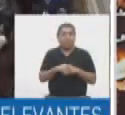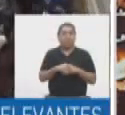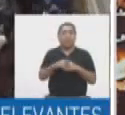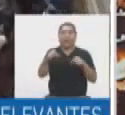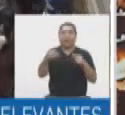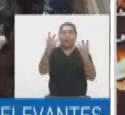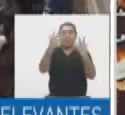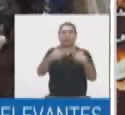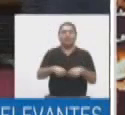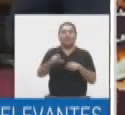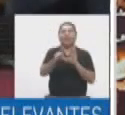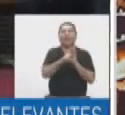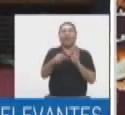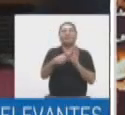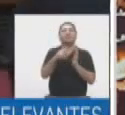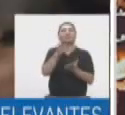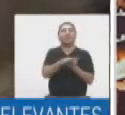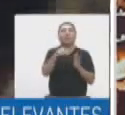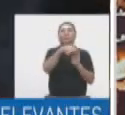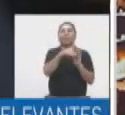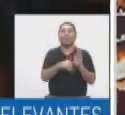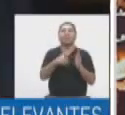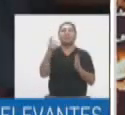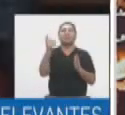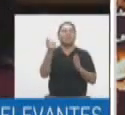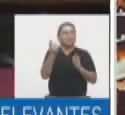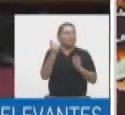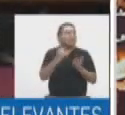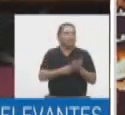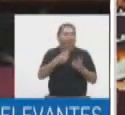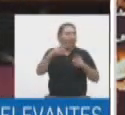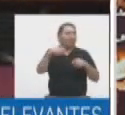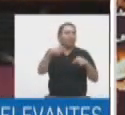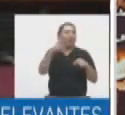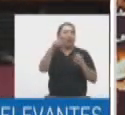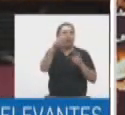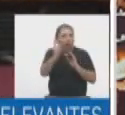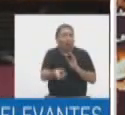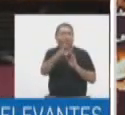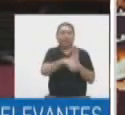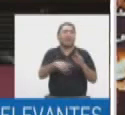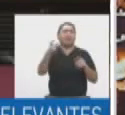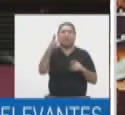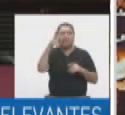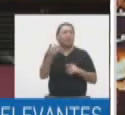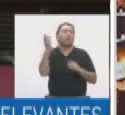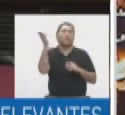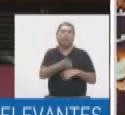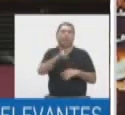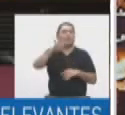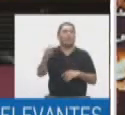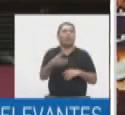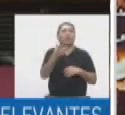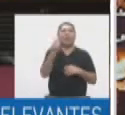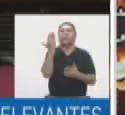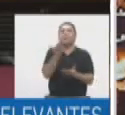toman a empleados y posteriormente terminan generando ese puesto laboral con todas las condiciones